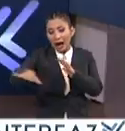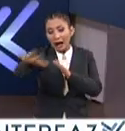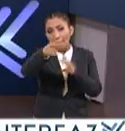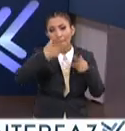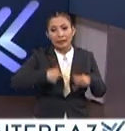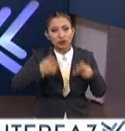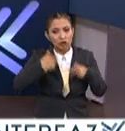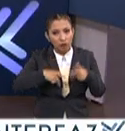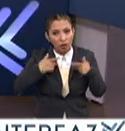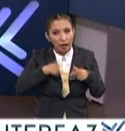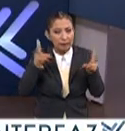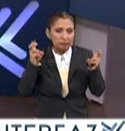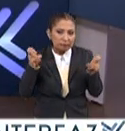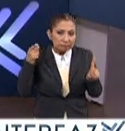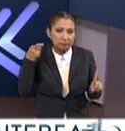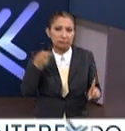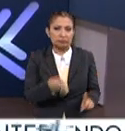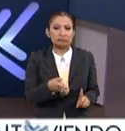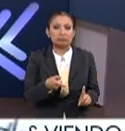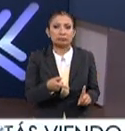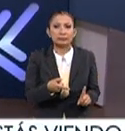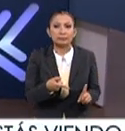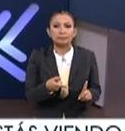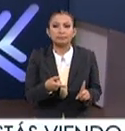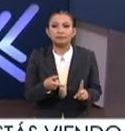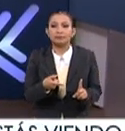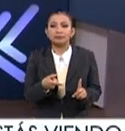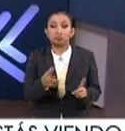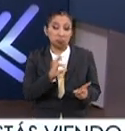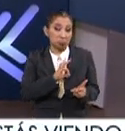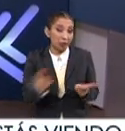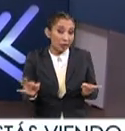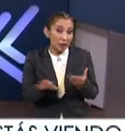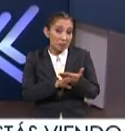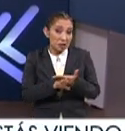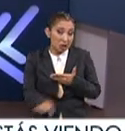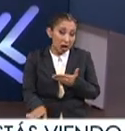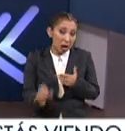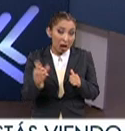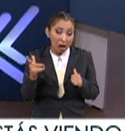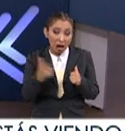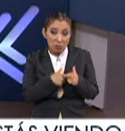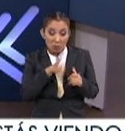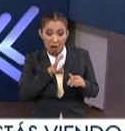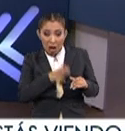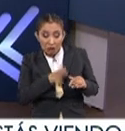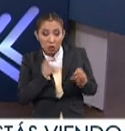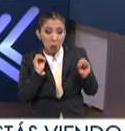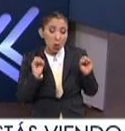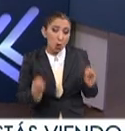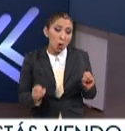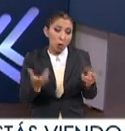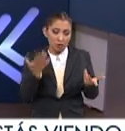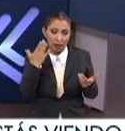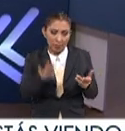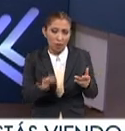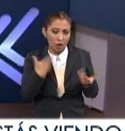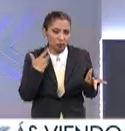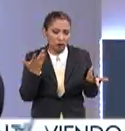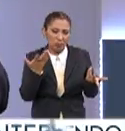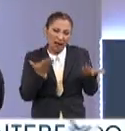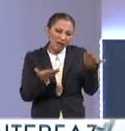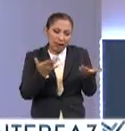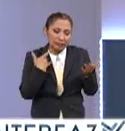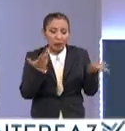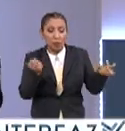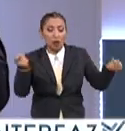la gente en ese sentido, para, pues, si se puede prevenir algún tipo de cáncer, algún tipo de padecimiento? Sabemos que son cosas luego que